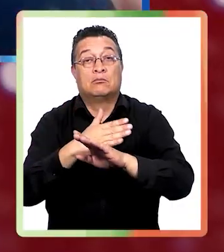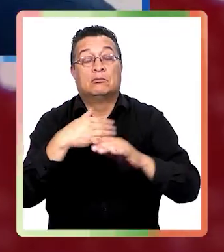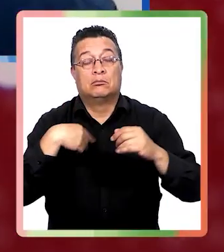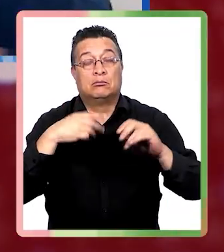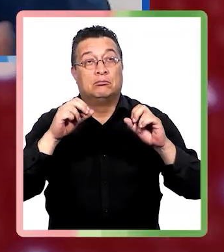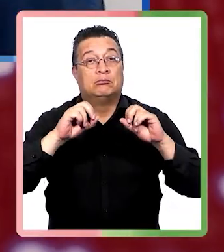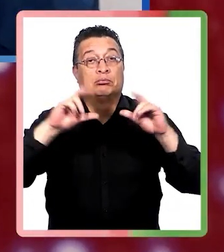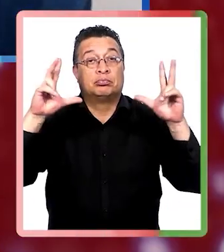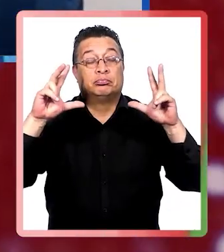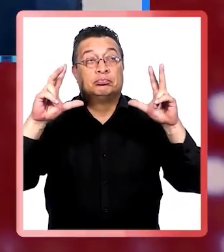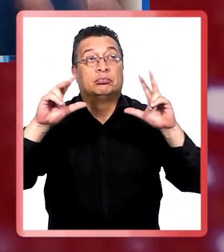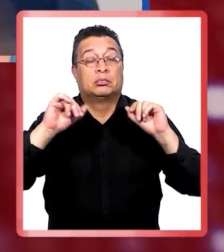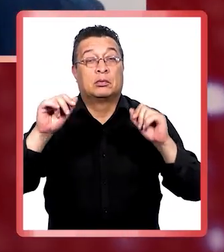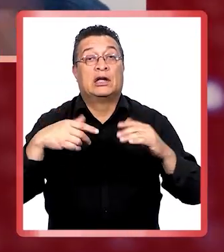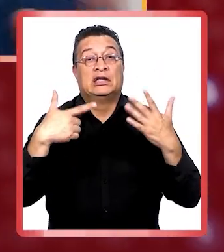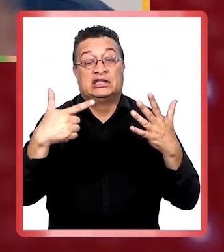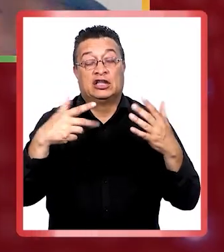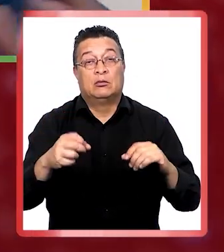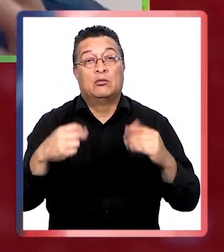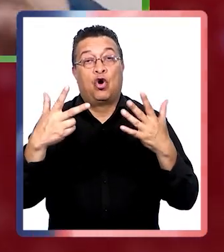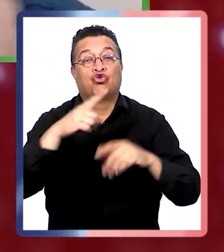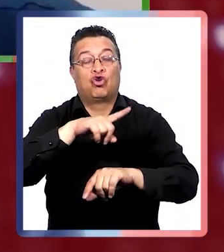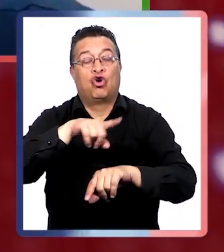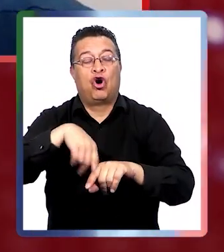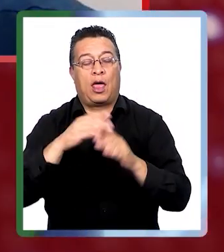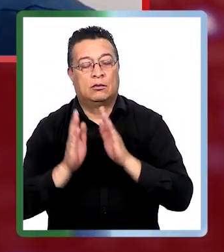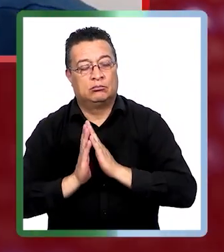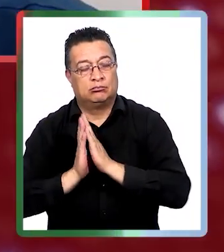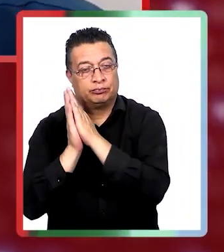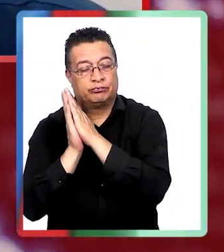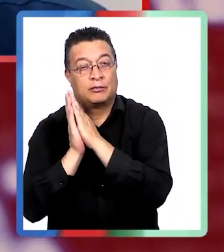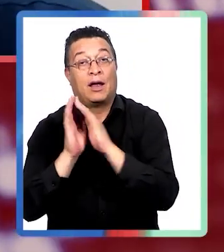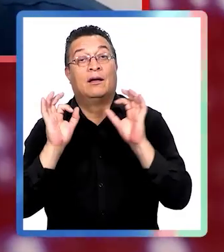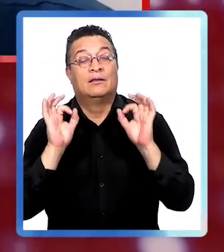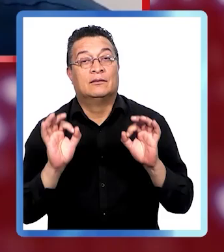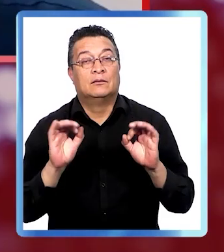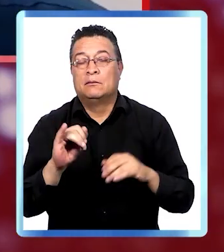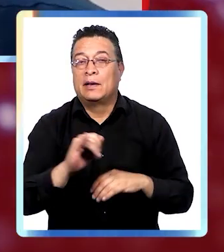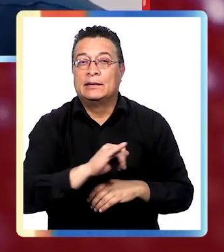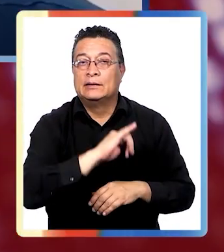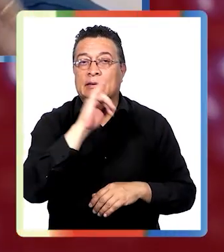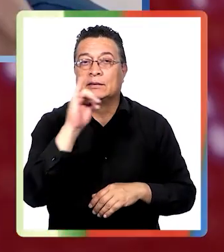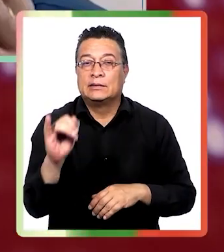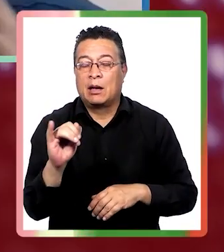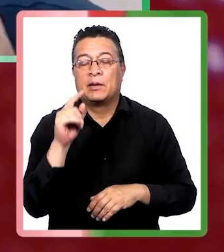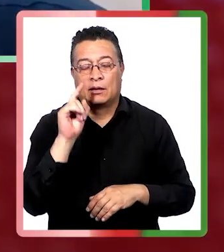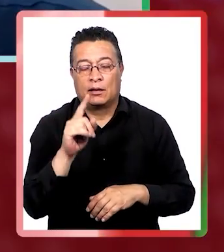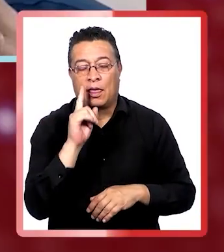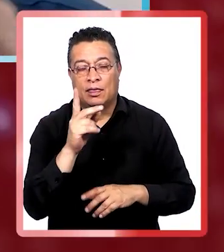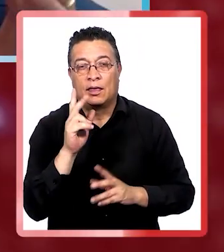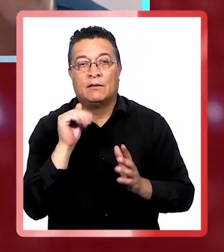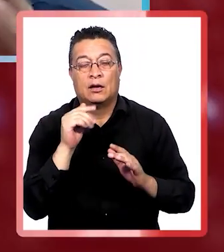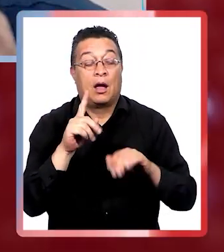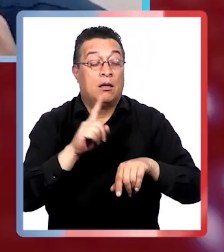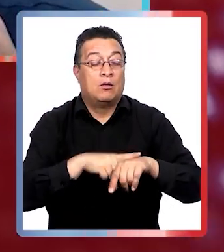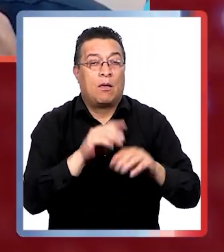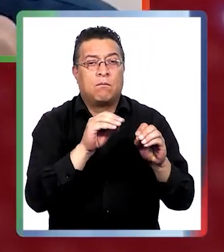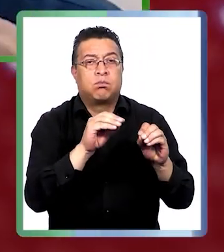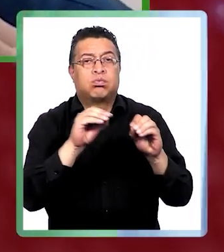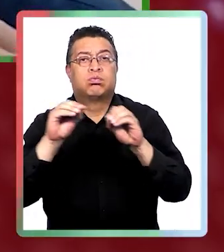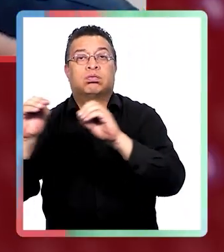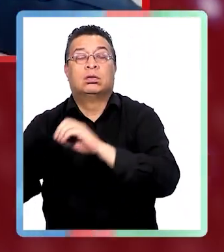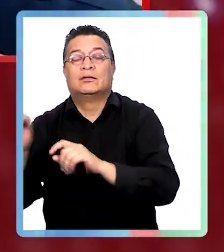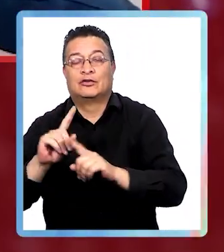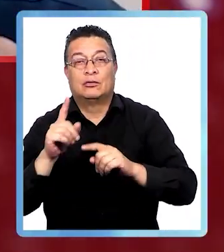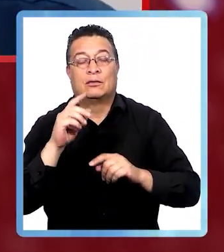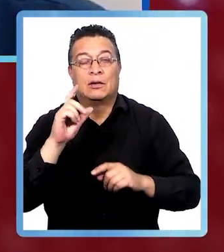la hora que yo debería dormir para dormir al menos 7 u 8 horas. Y también el post, o sea, siempre hay que evitar esto de